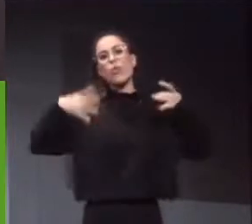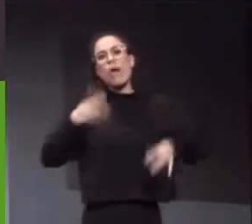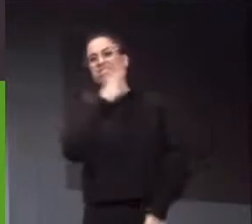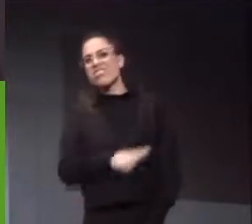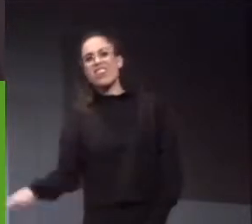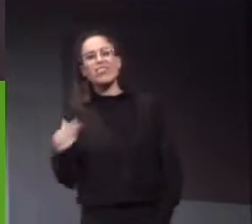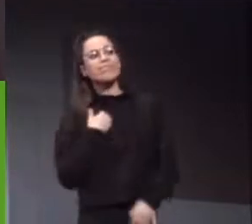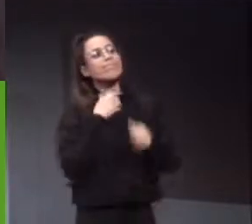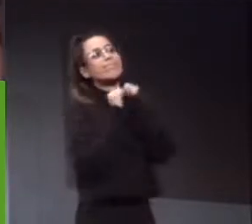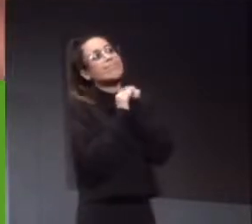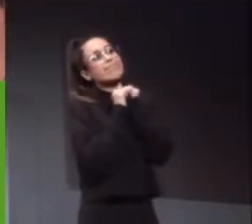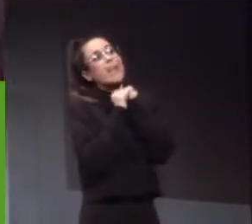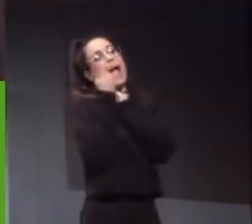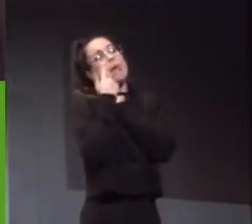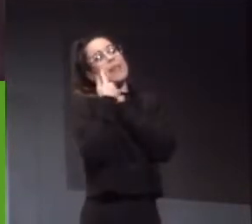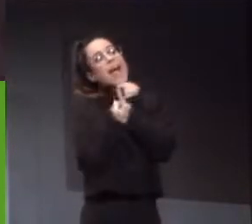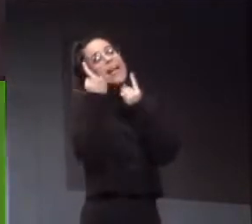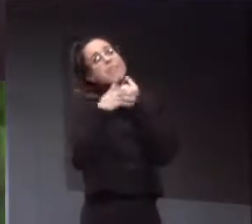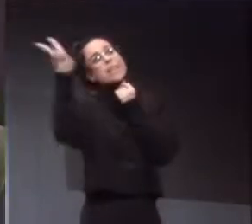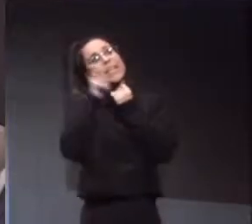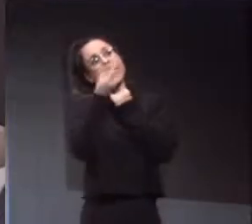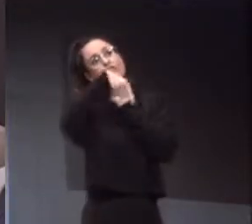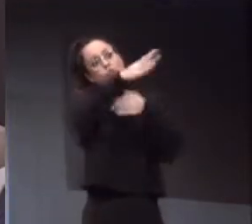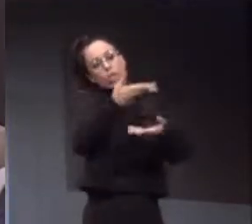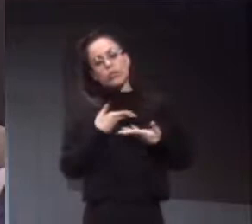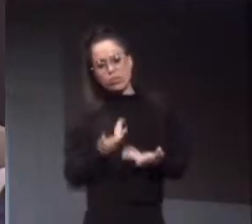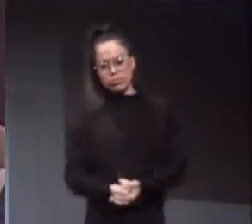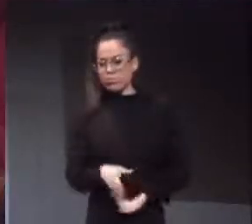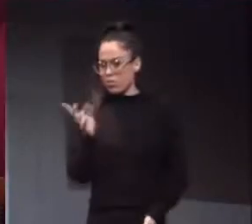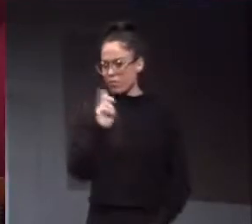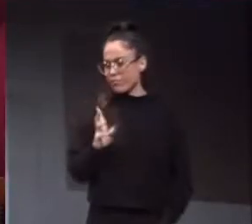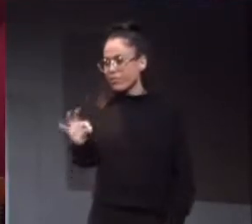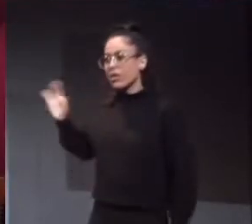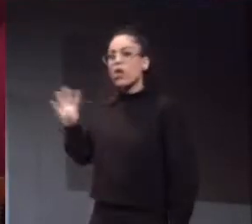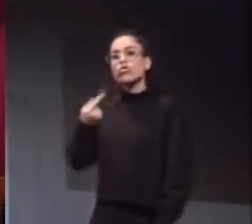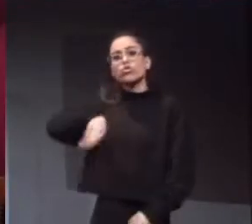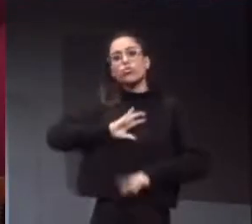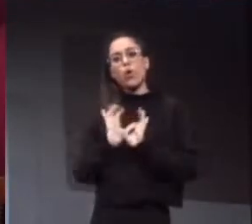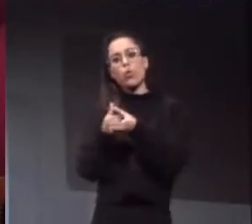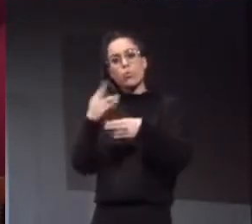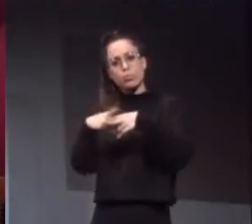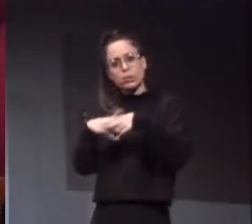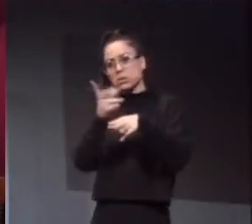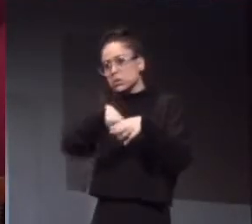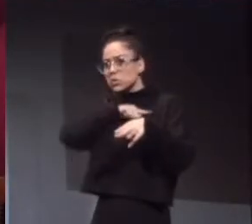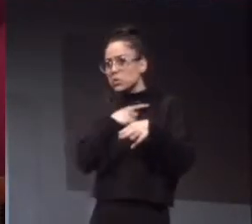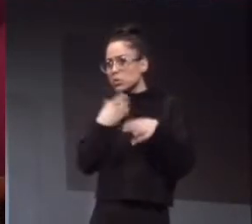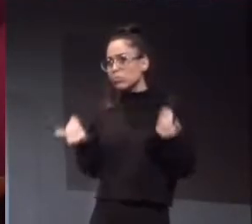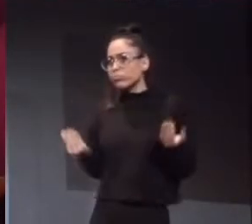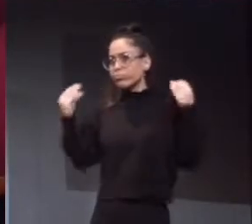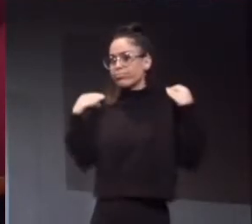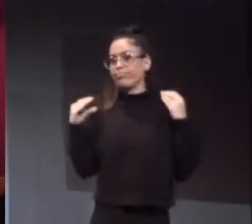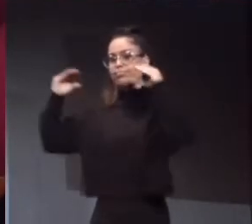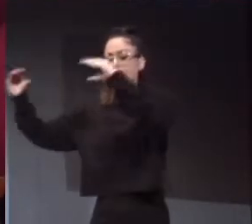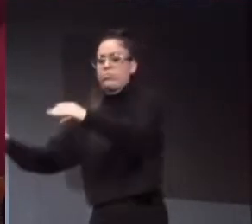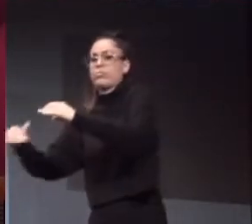ver a ver si el que aparece está bien es que se le hemos dejado a los partidos políticos que si yo no te entendido mal tú los has descrito como la tumba de la